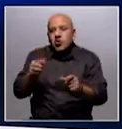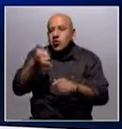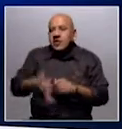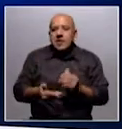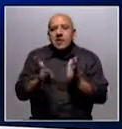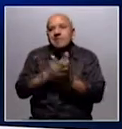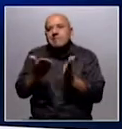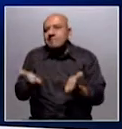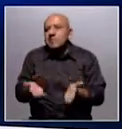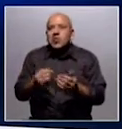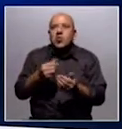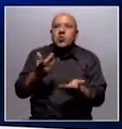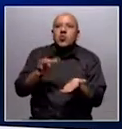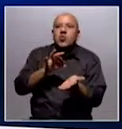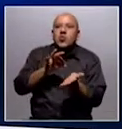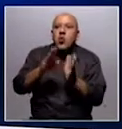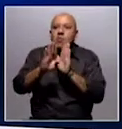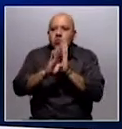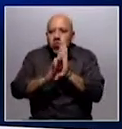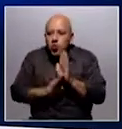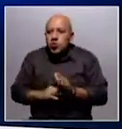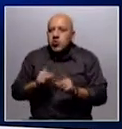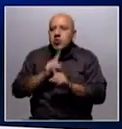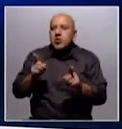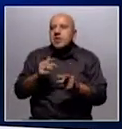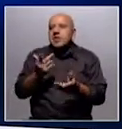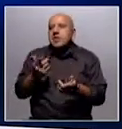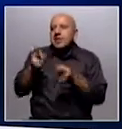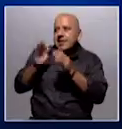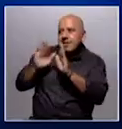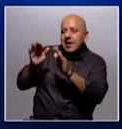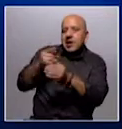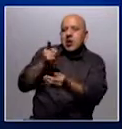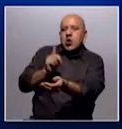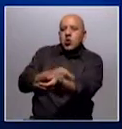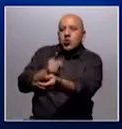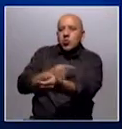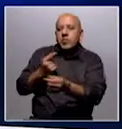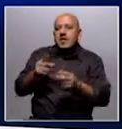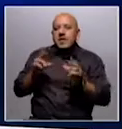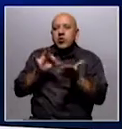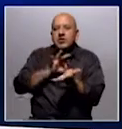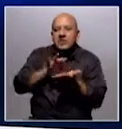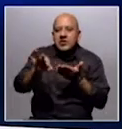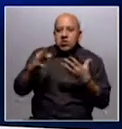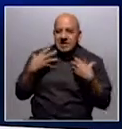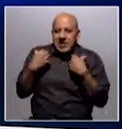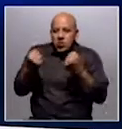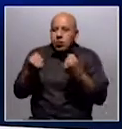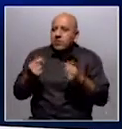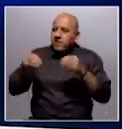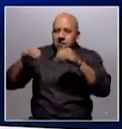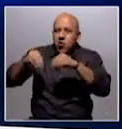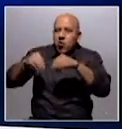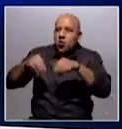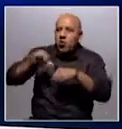no tienen ese protocolo como digo y además los hábitos son totalmente diferentes a los sistemas sanitarios más exactamente entonces eso es lo que a mí me preocupa que